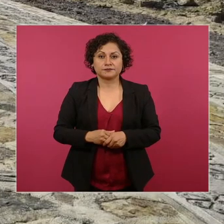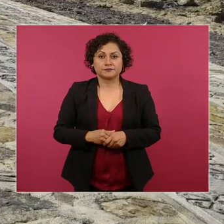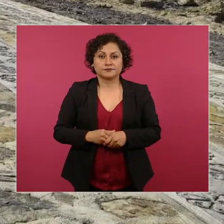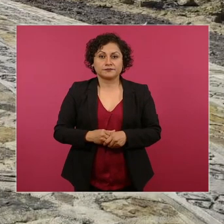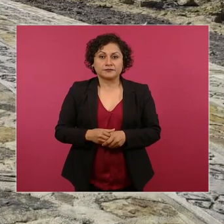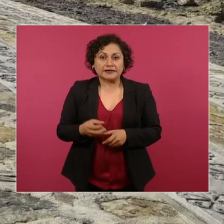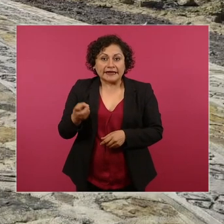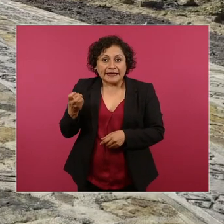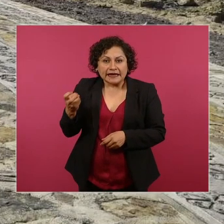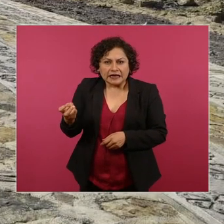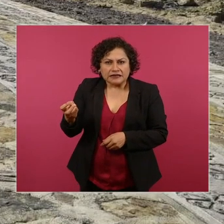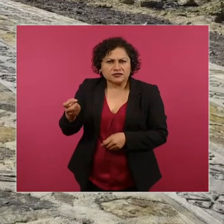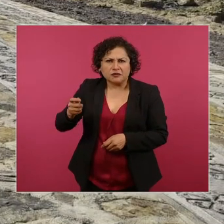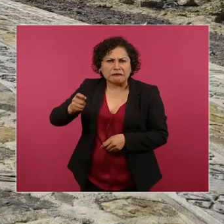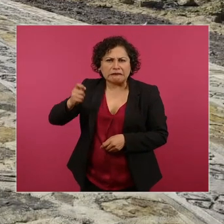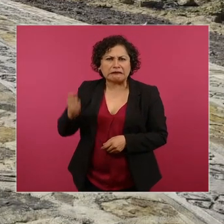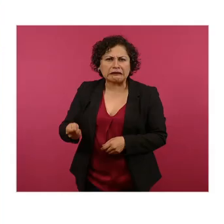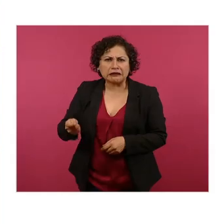Eso es México,